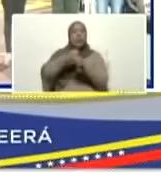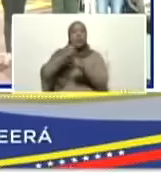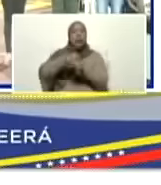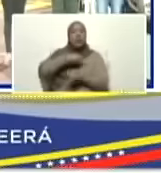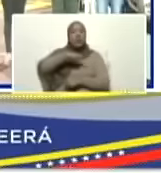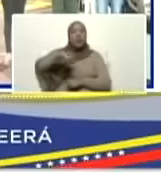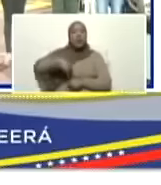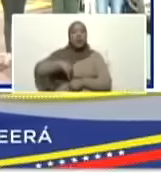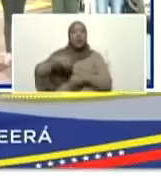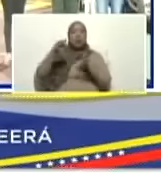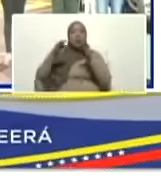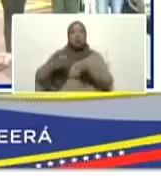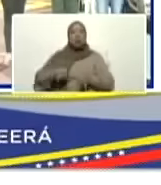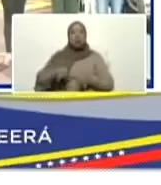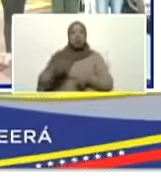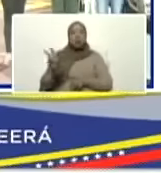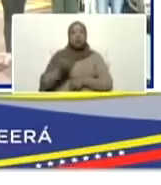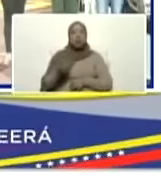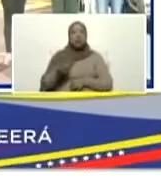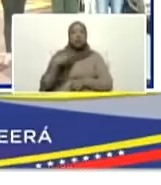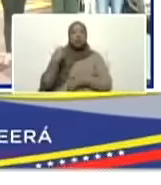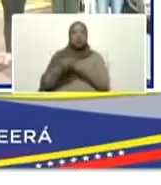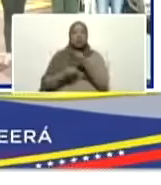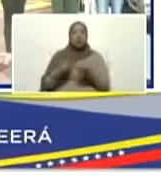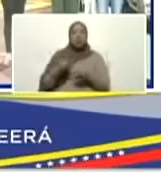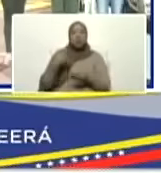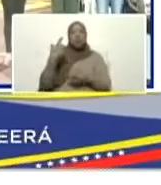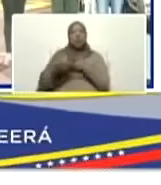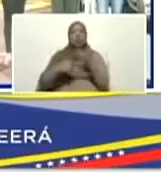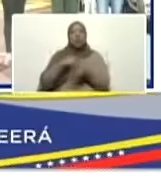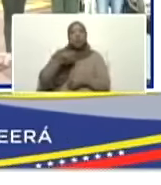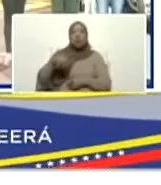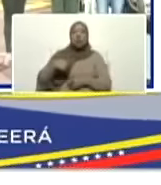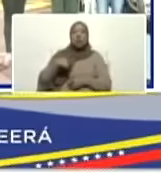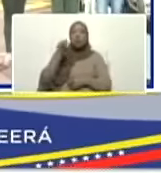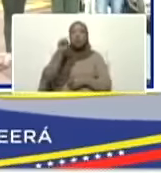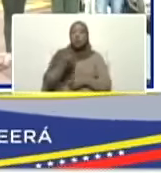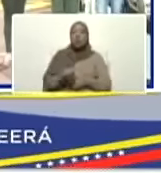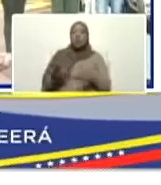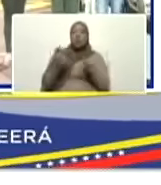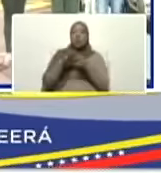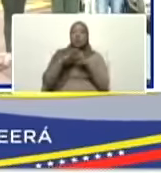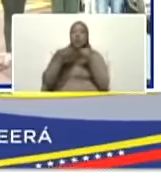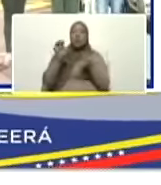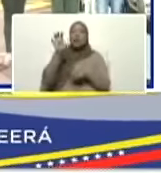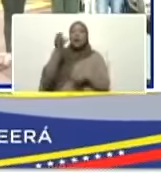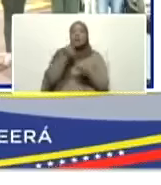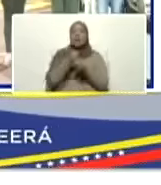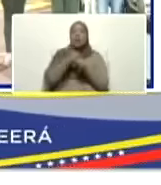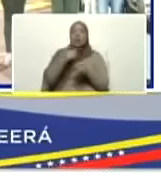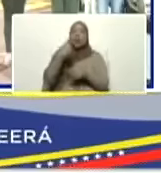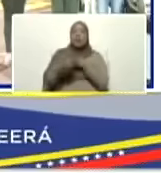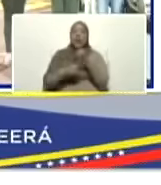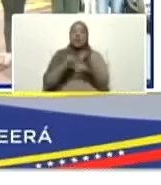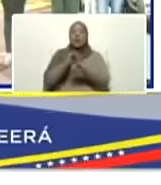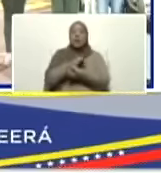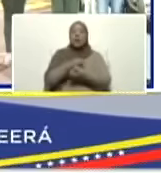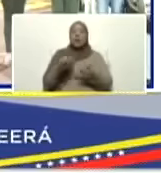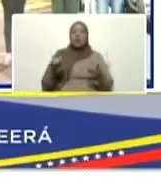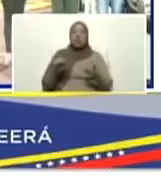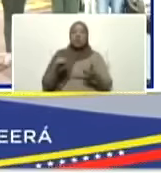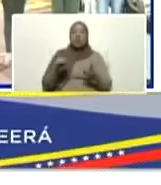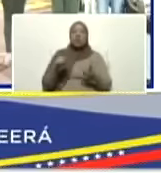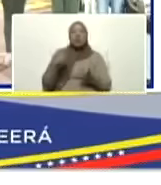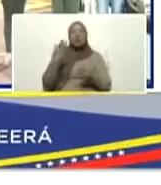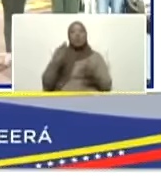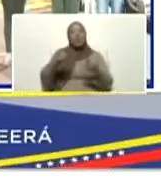Quito y liberaremos el Perú y liberaremos Sudamérica y uniremos toda la patria grande en una sola patria, en un solo